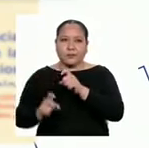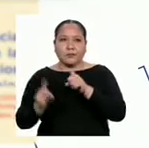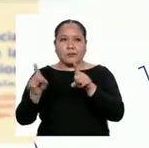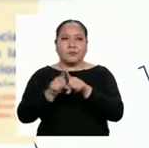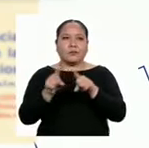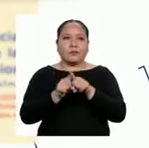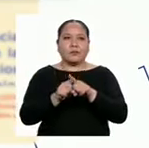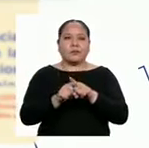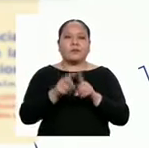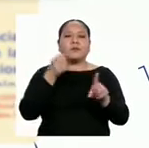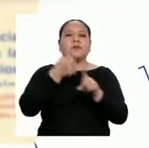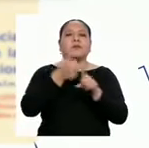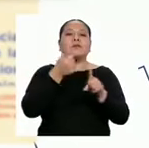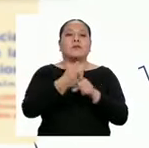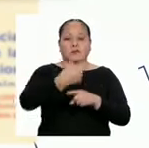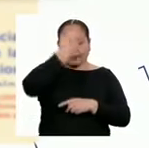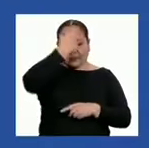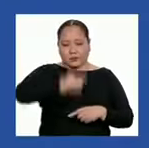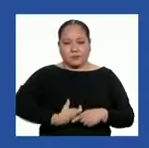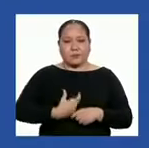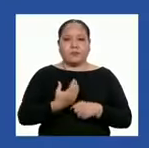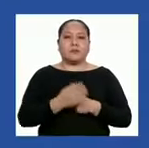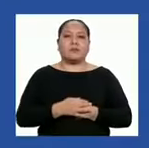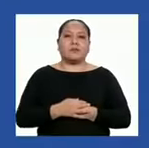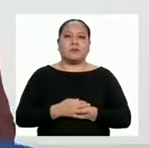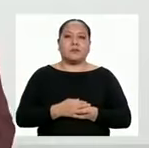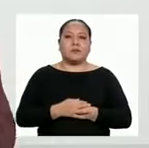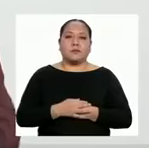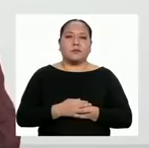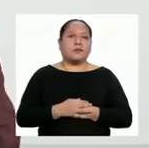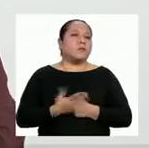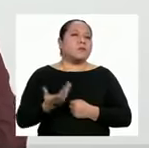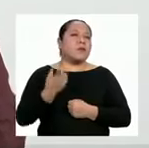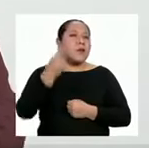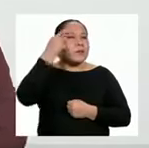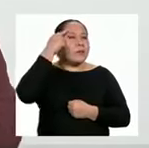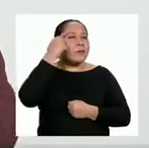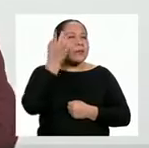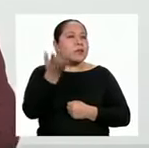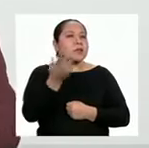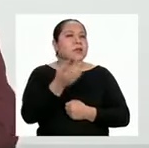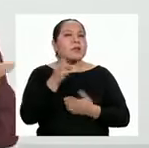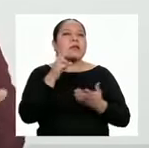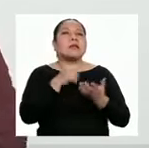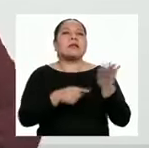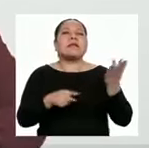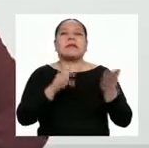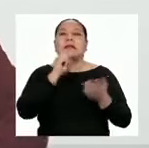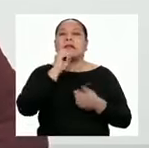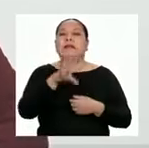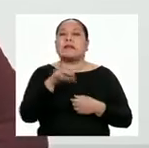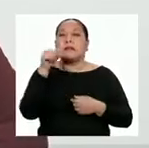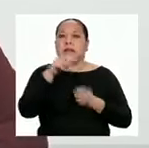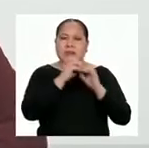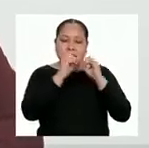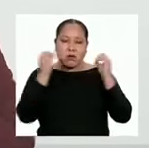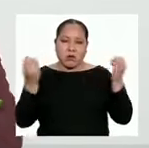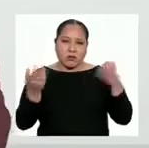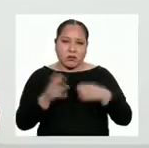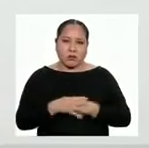la constitución misma del ser humano. ¿De quién crees que se está hablando en esta